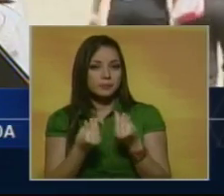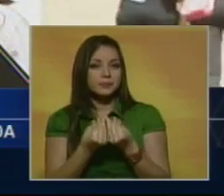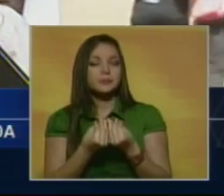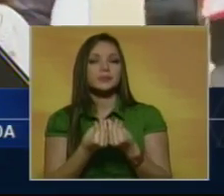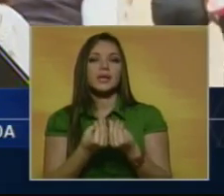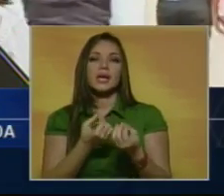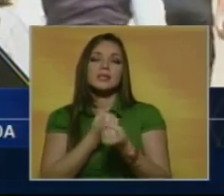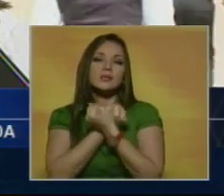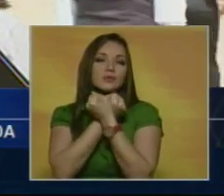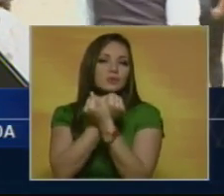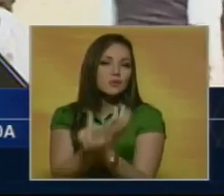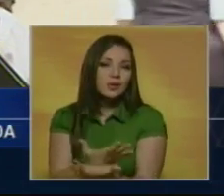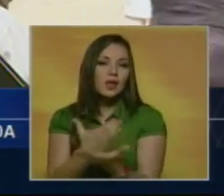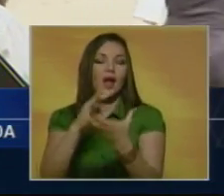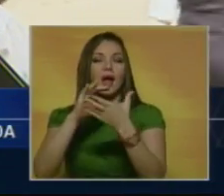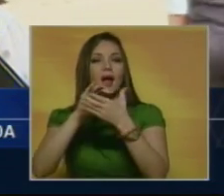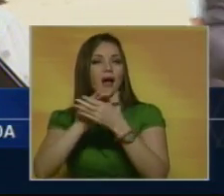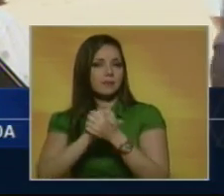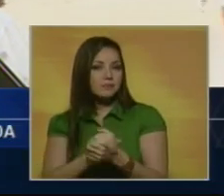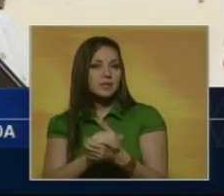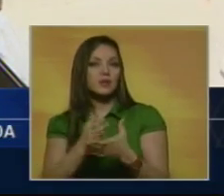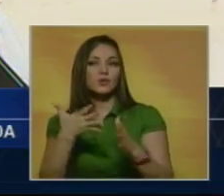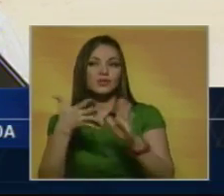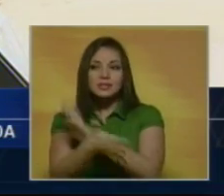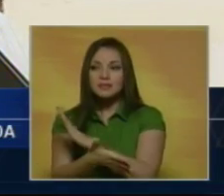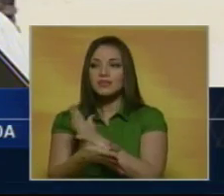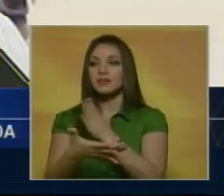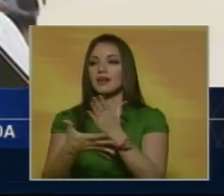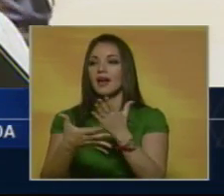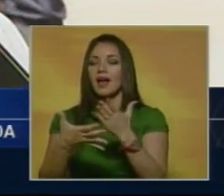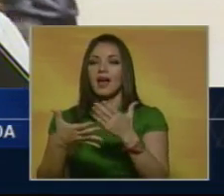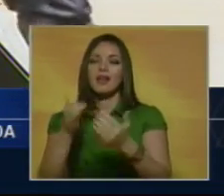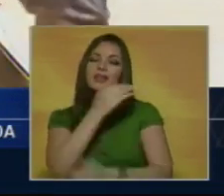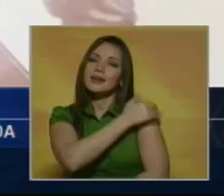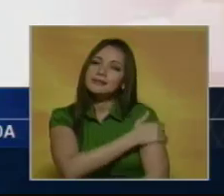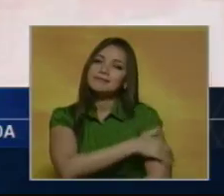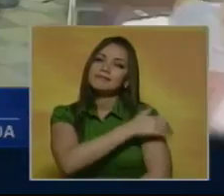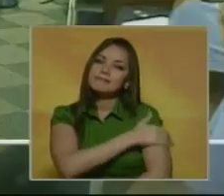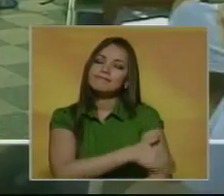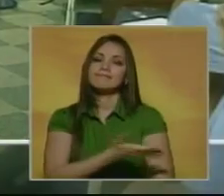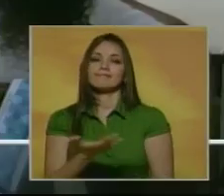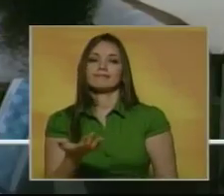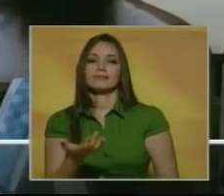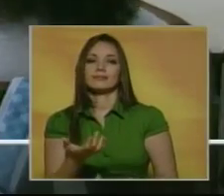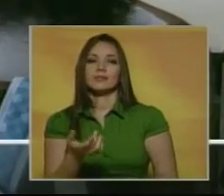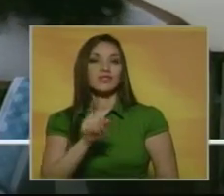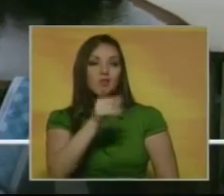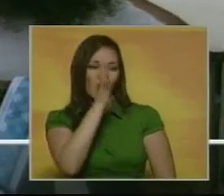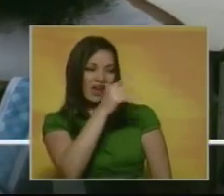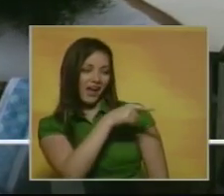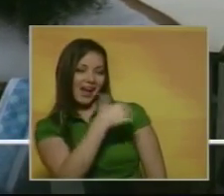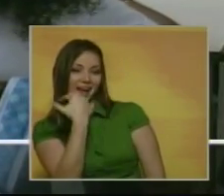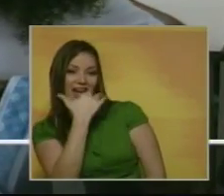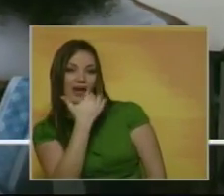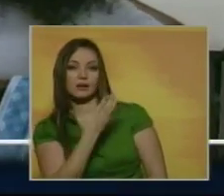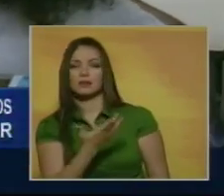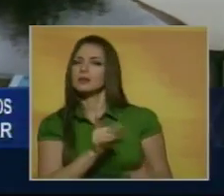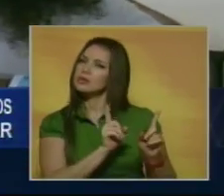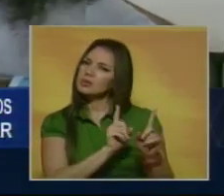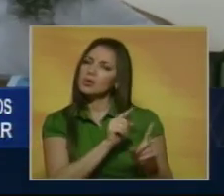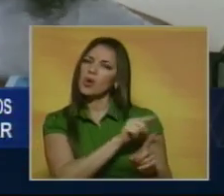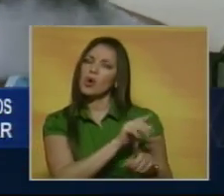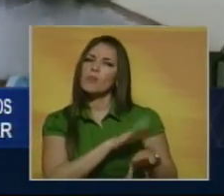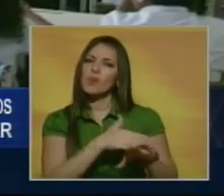solidario, de ser amigos, de pasarnos la mano, de aprender a querernos. No seas burlón, puedes caer pesado y